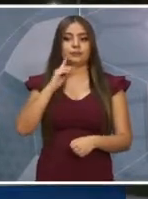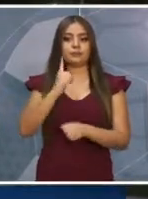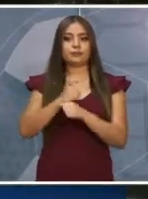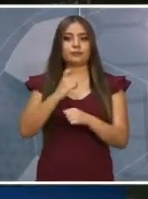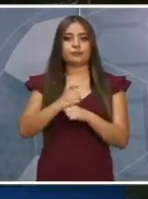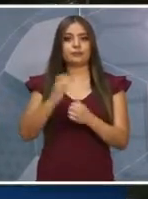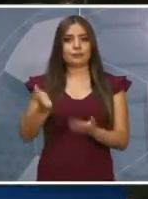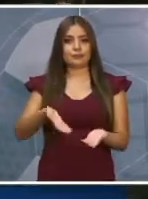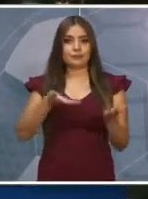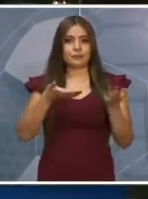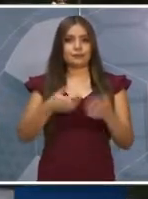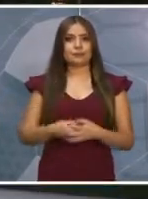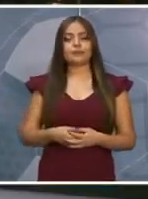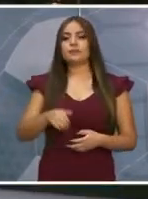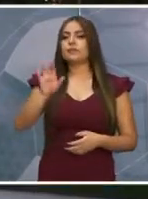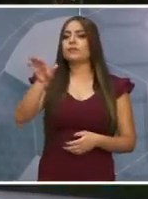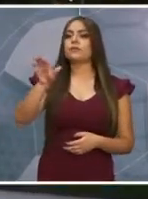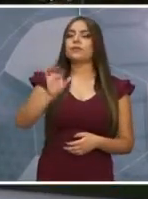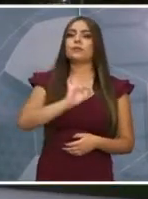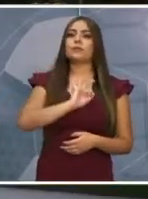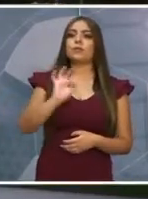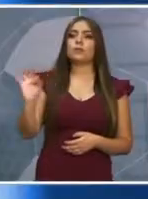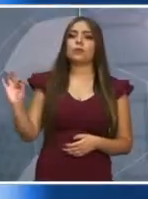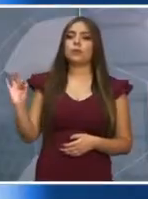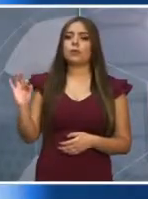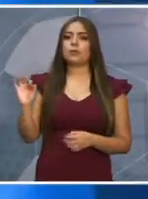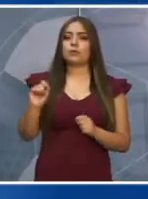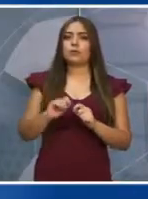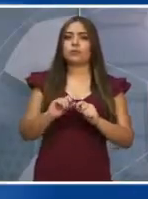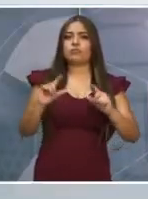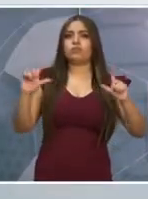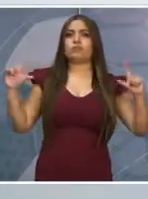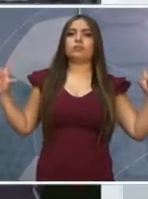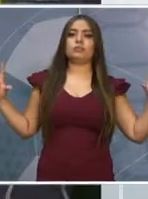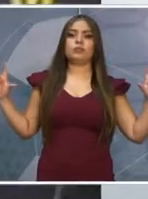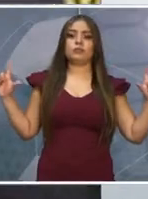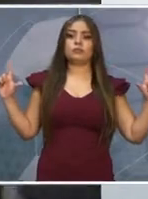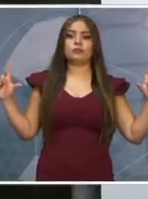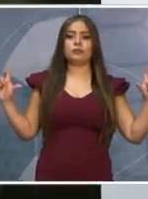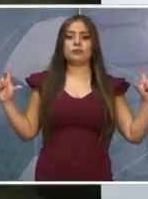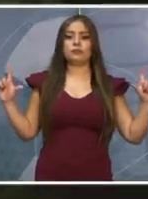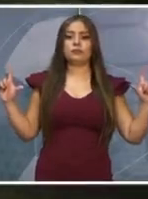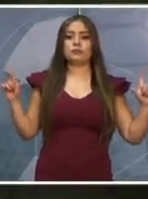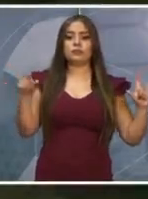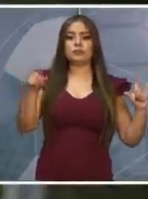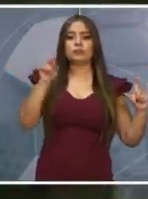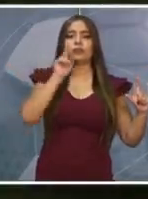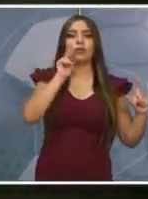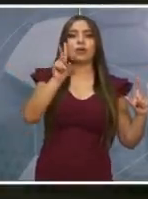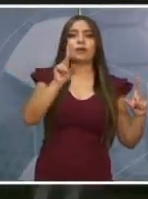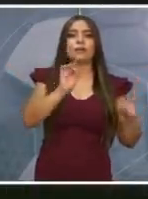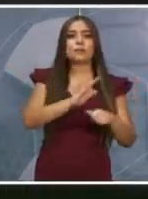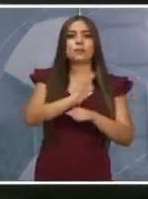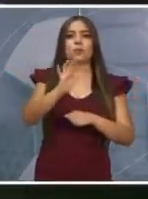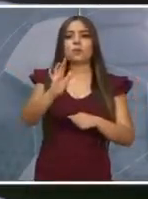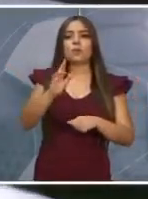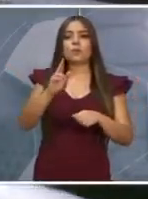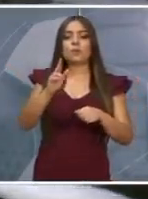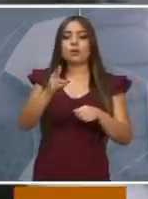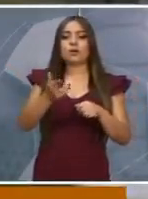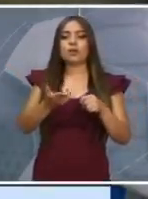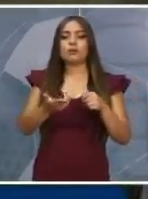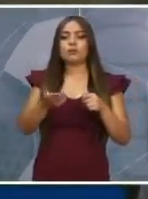Rolando, ¿podemos hacer un paneo para ver qué comercios hay en este lugar para que las autoridades acudan